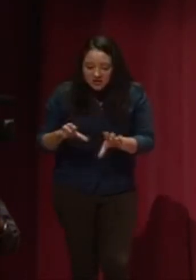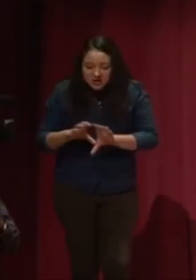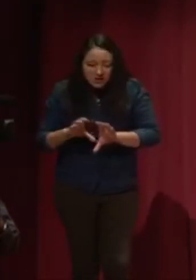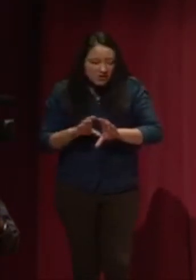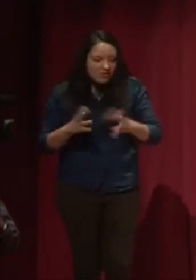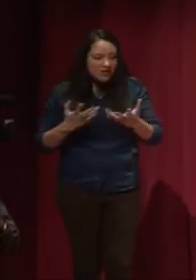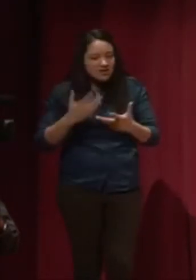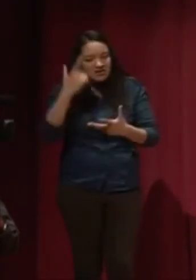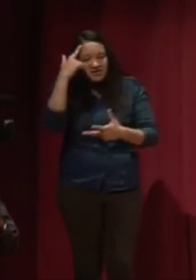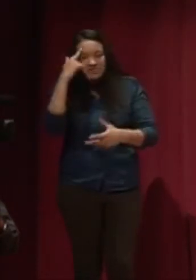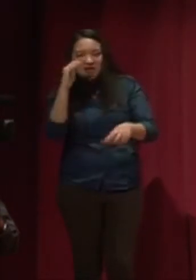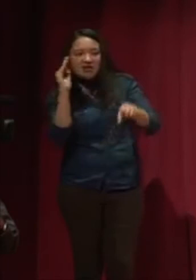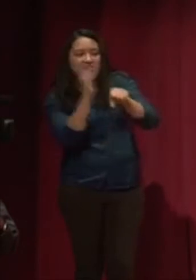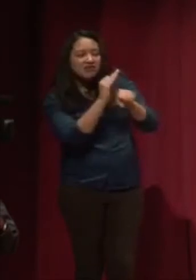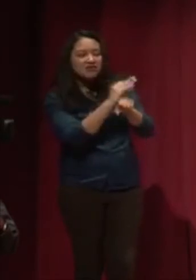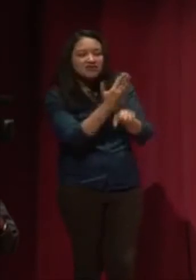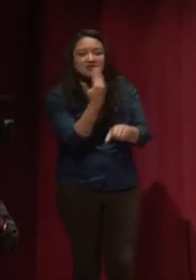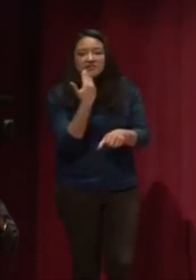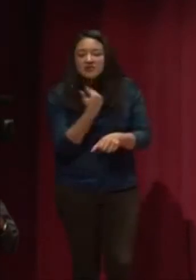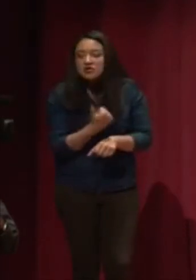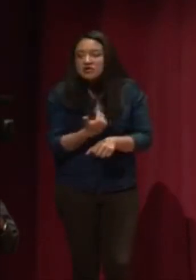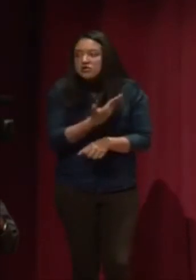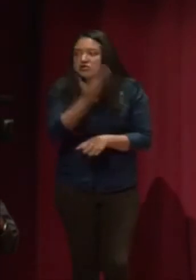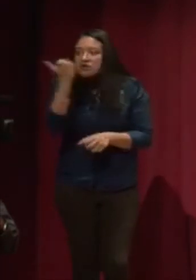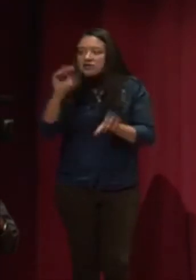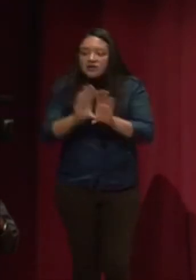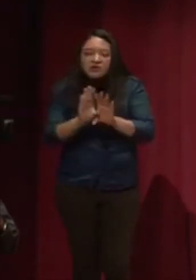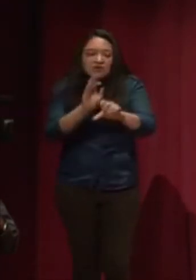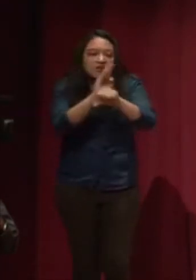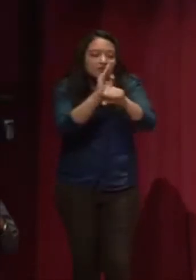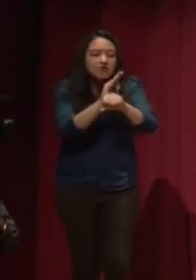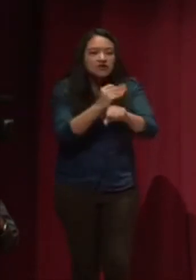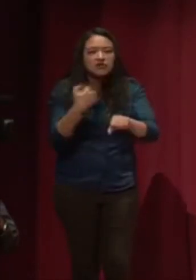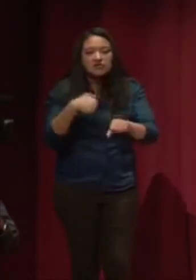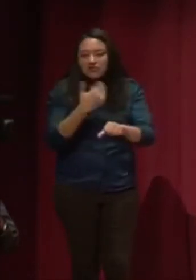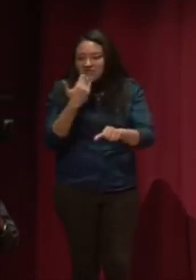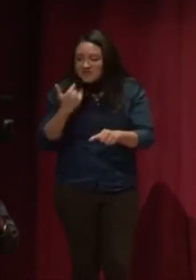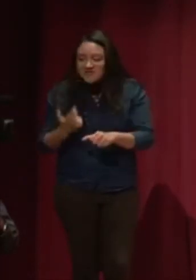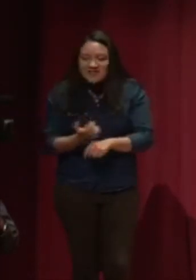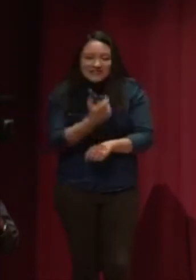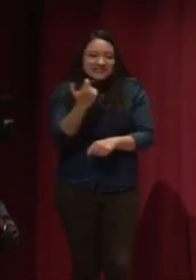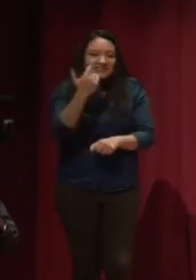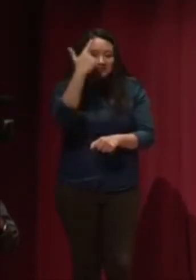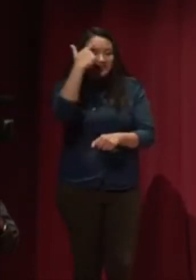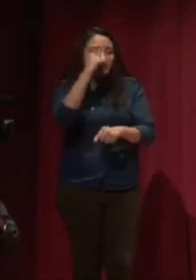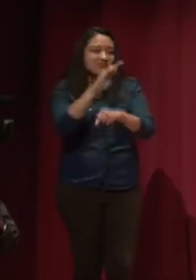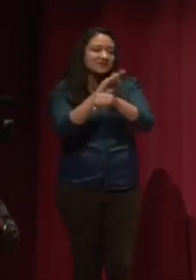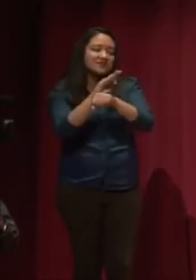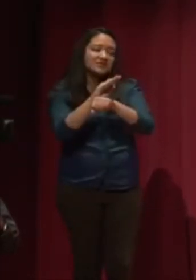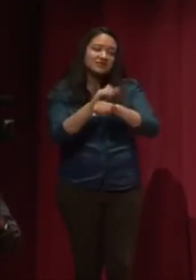para poder defendernos, el no saber cómo defendernos y no tener los recursos económicos.